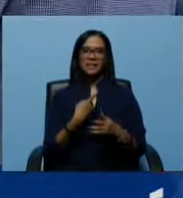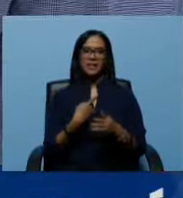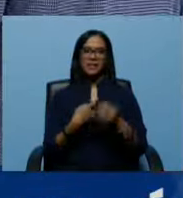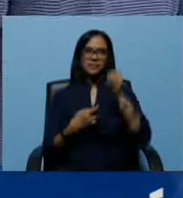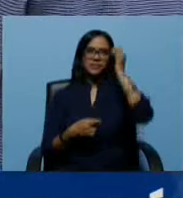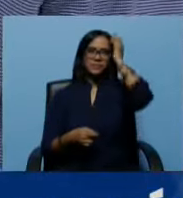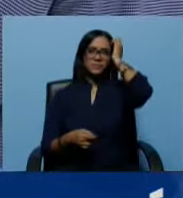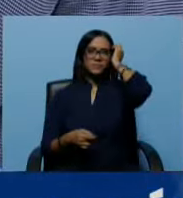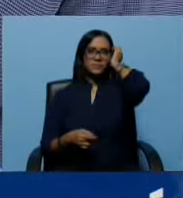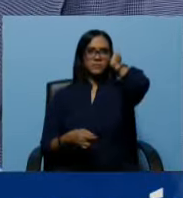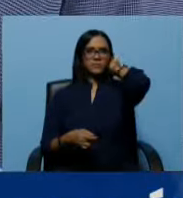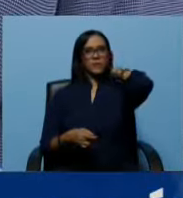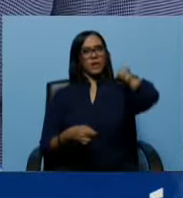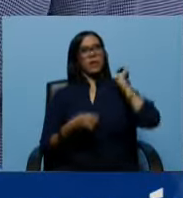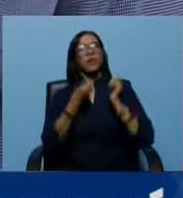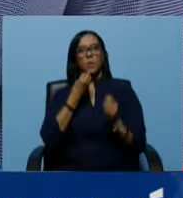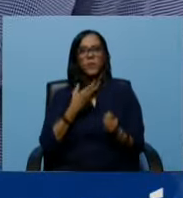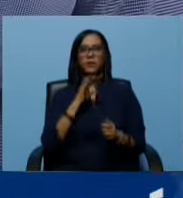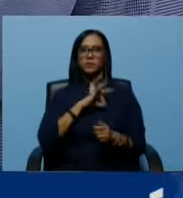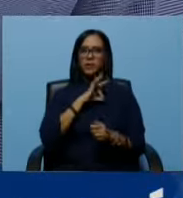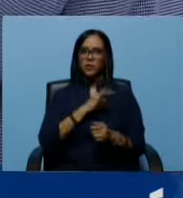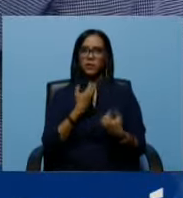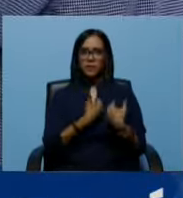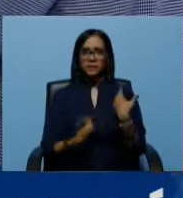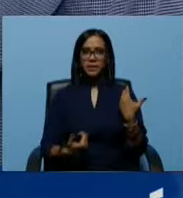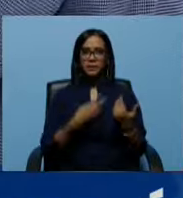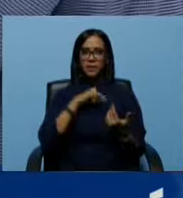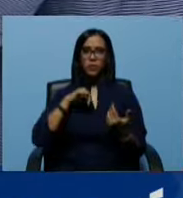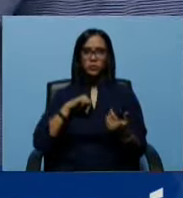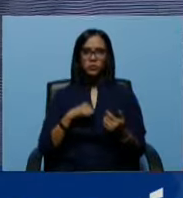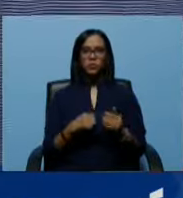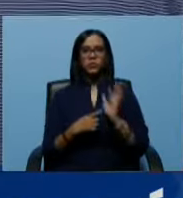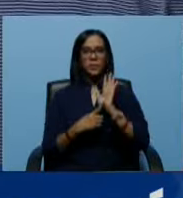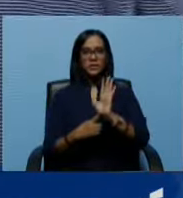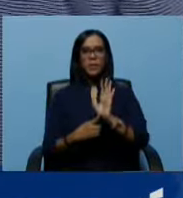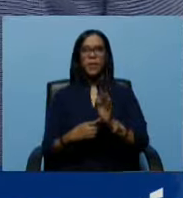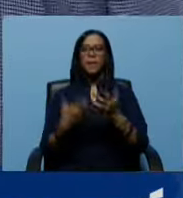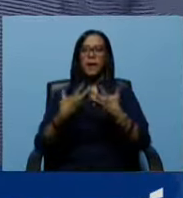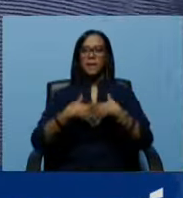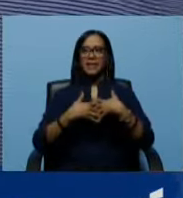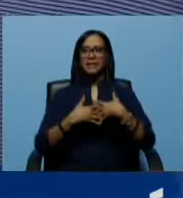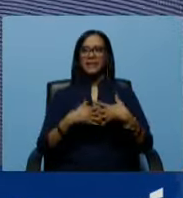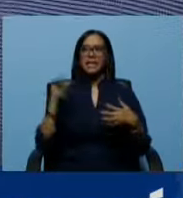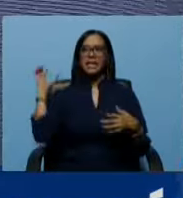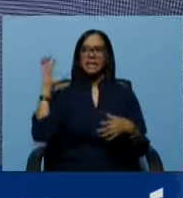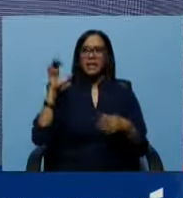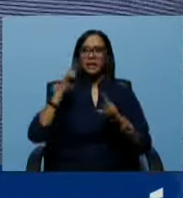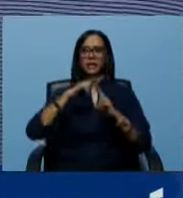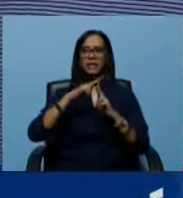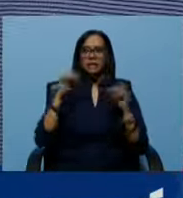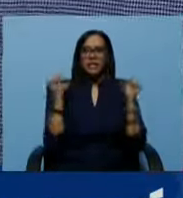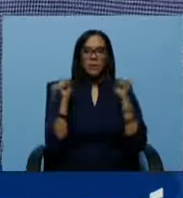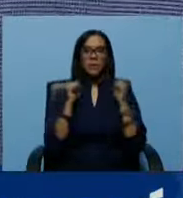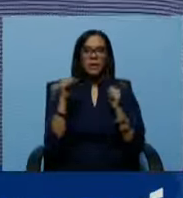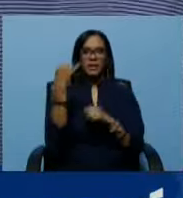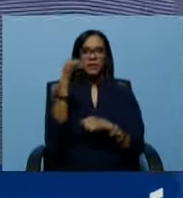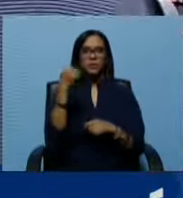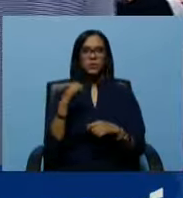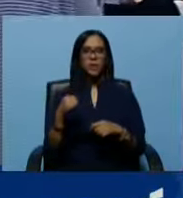Señor presidente, nosotros representamos una empresa, como usted bien sabe, del estado Táchira y Mérida y Zulia, y